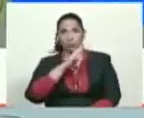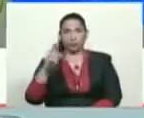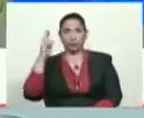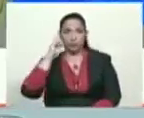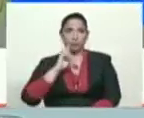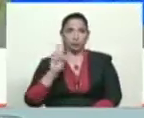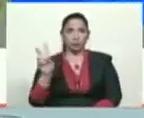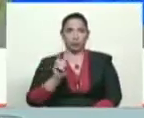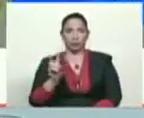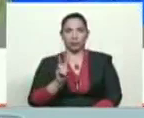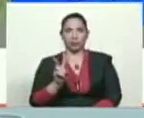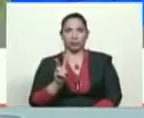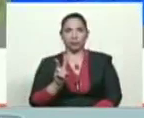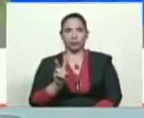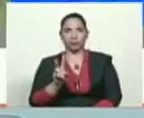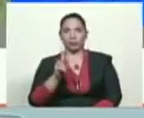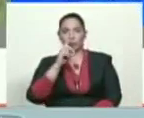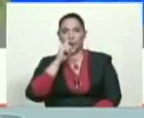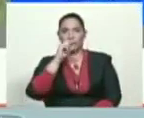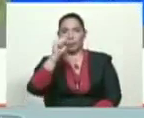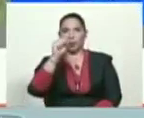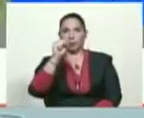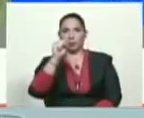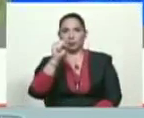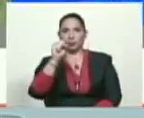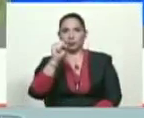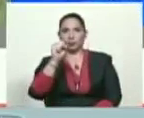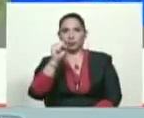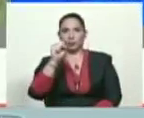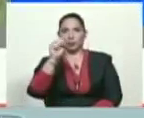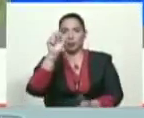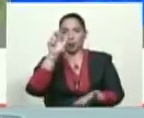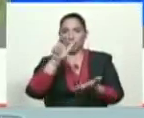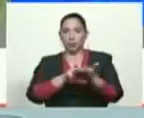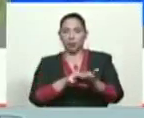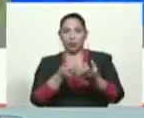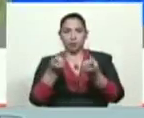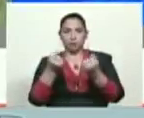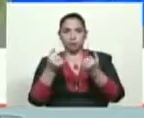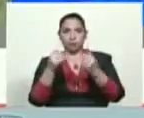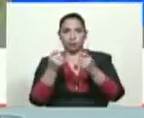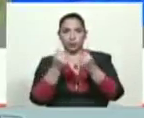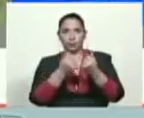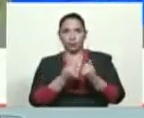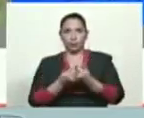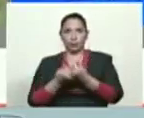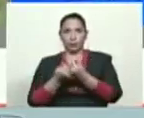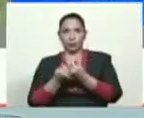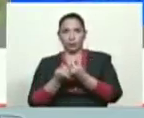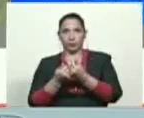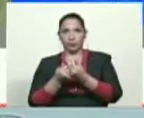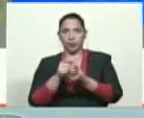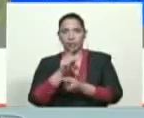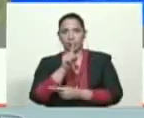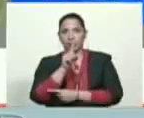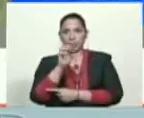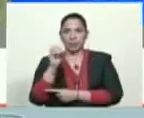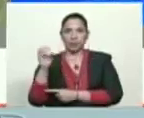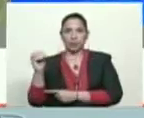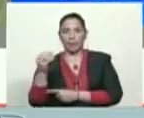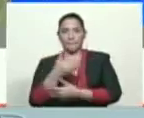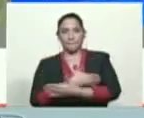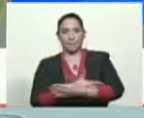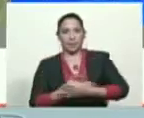venezuela nicolás maduro moros aprobar la cantidad de 100 millones